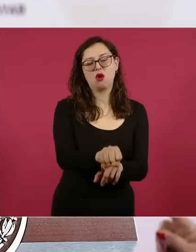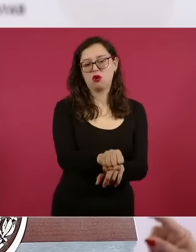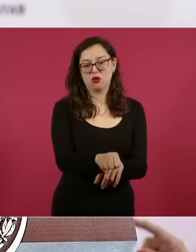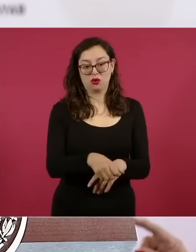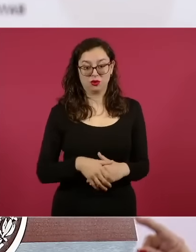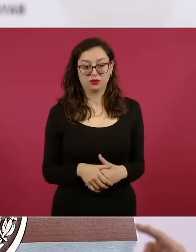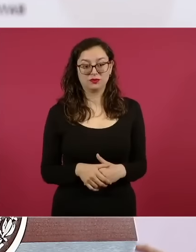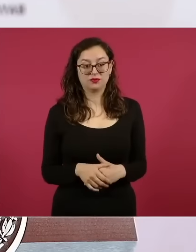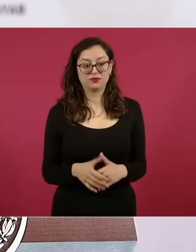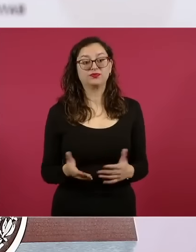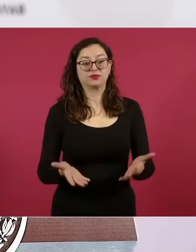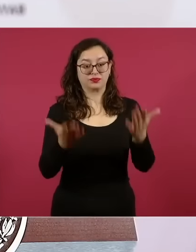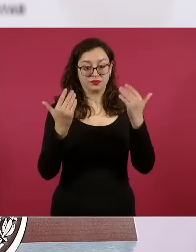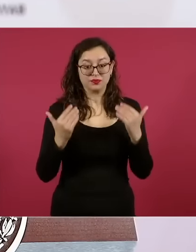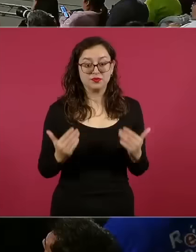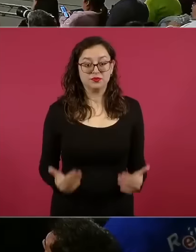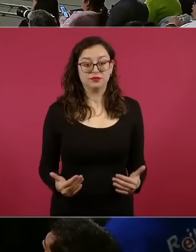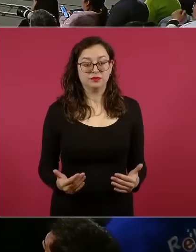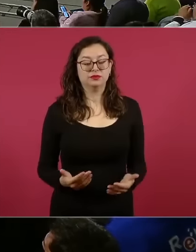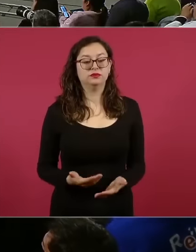Adelante.